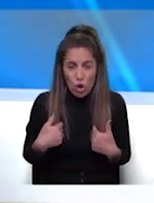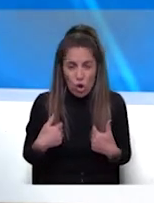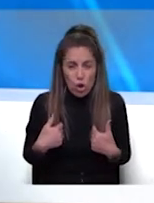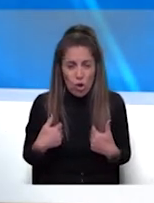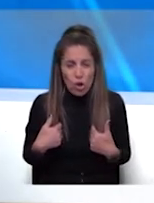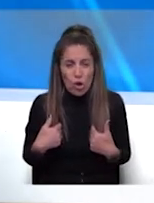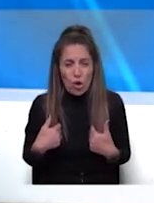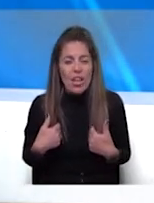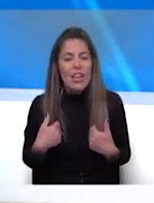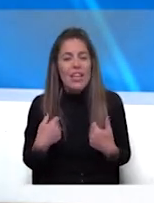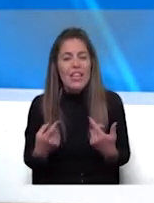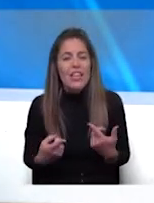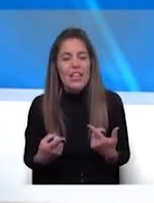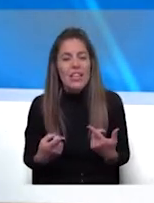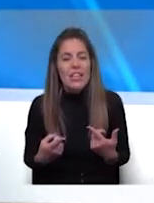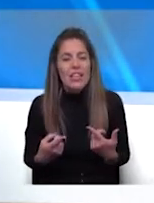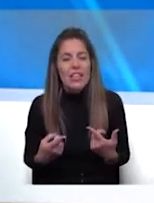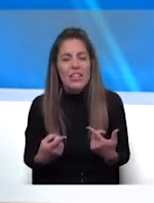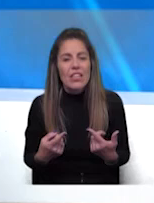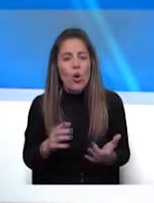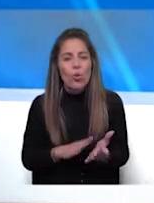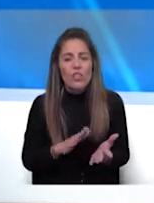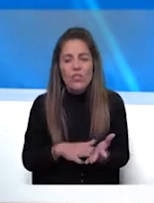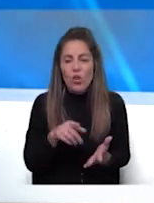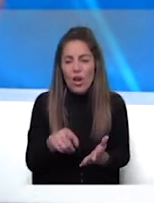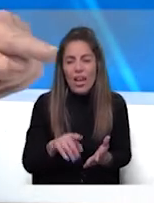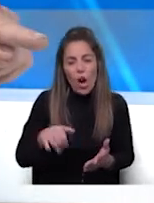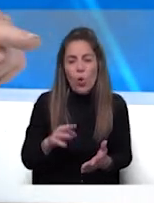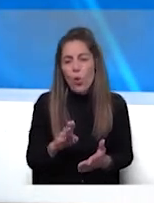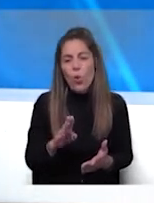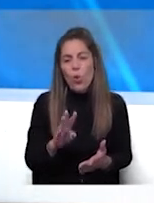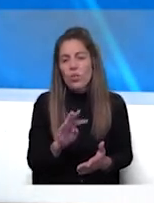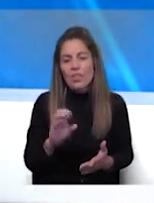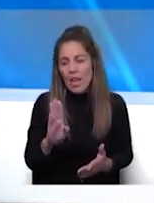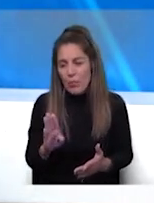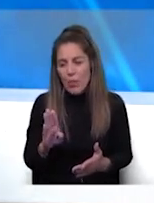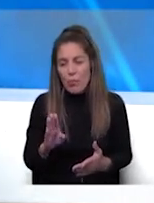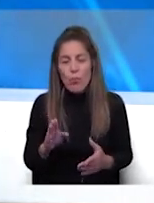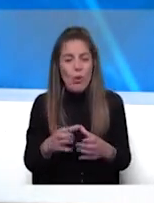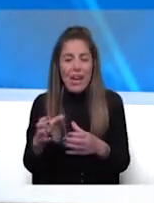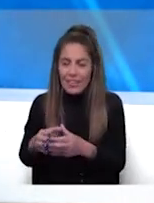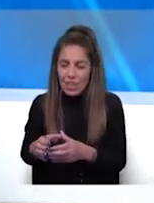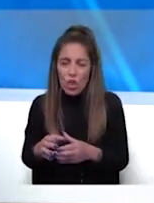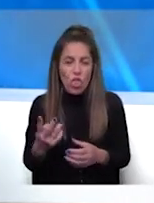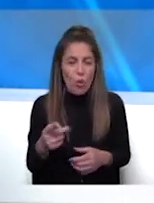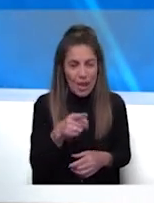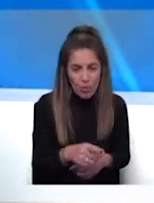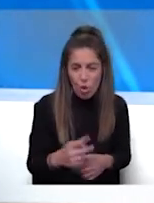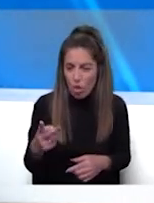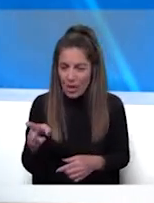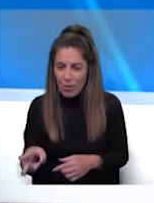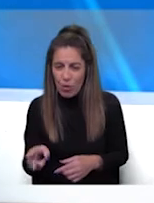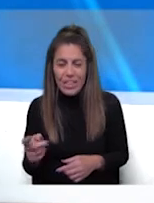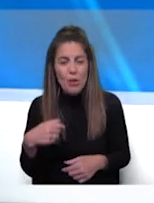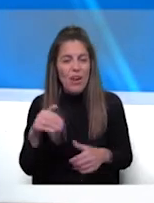JUTEP por partido, y dos son para vos y uno para vos, y después votá, igual que en Antel, que en UTE, que sea,